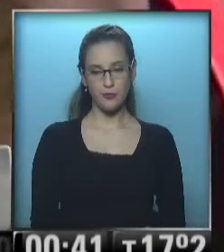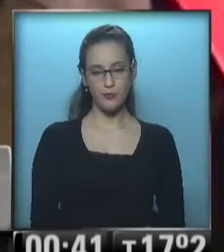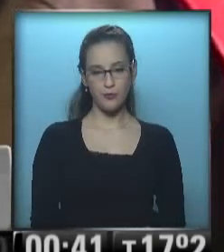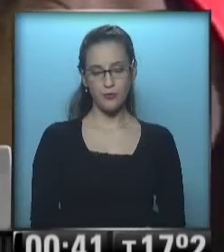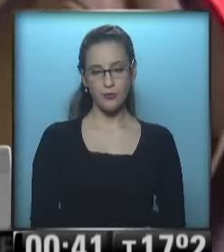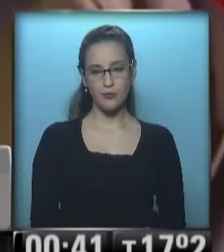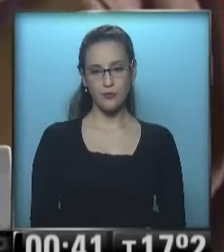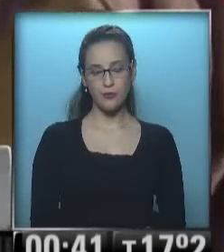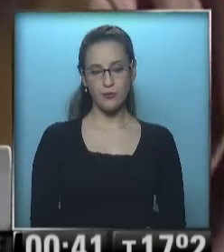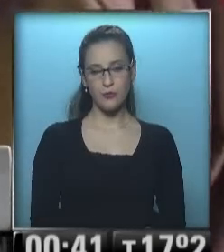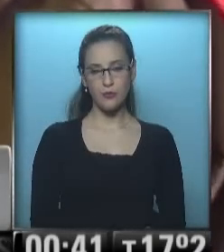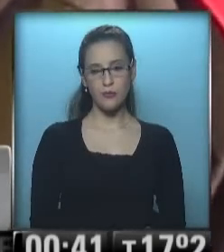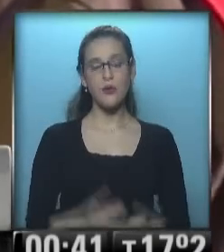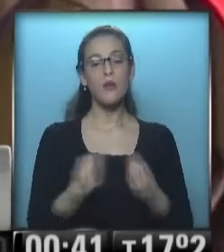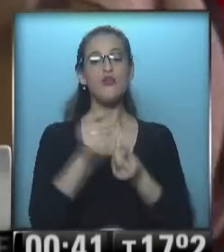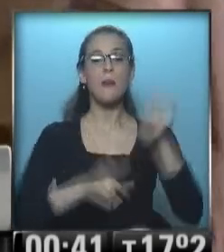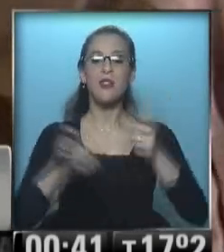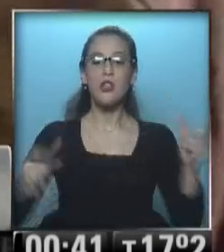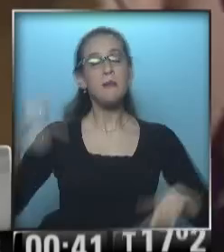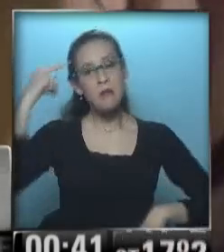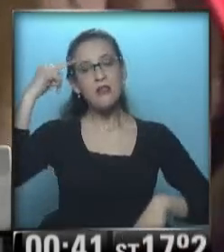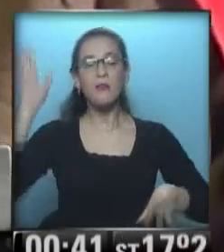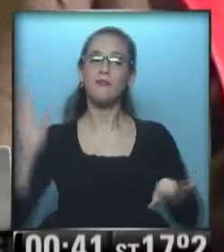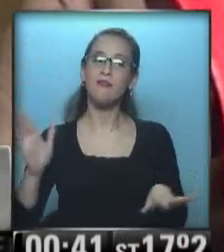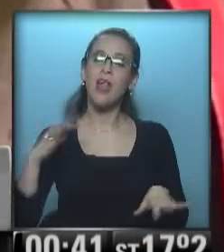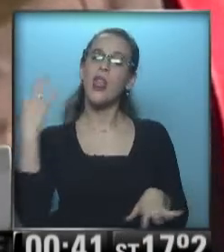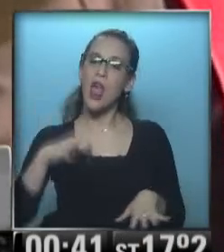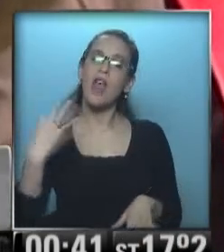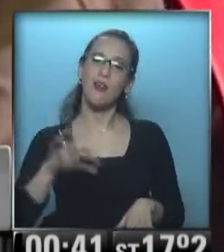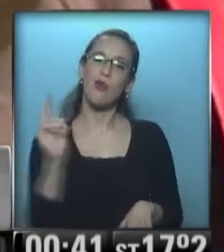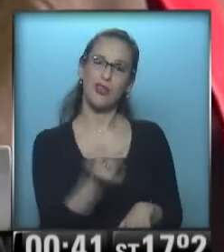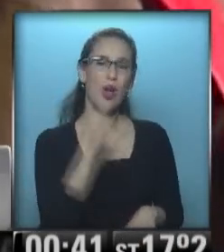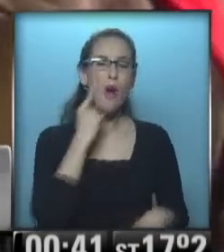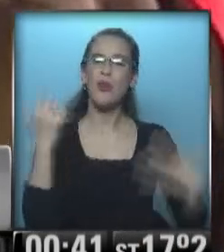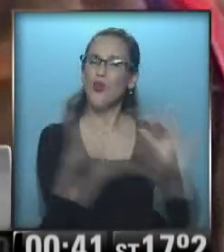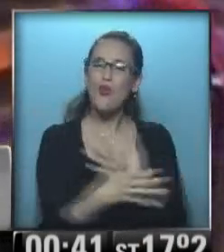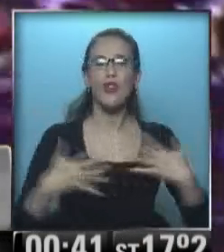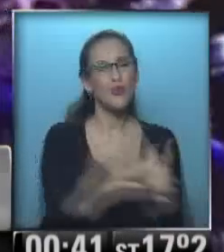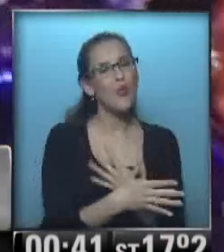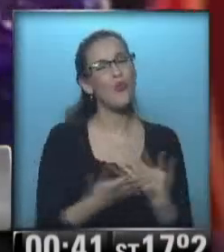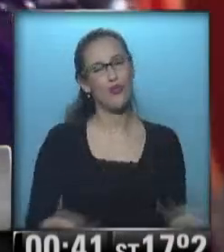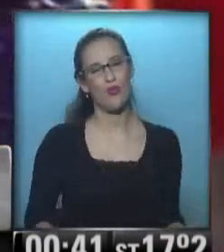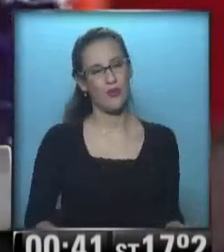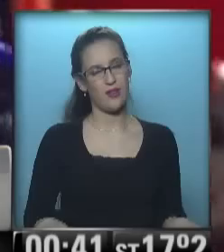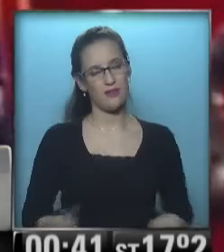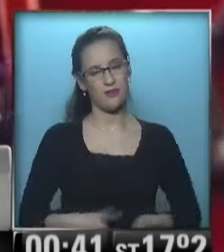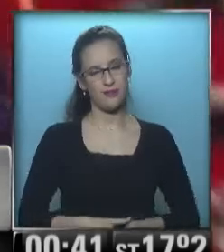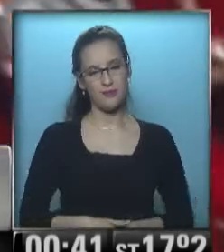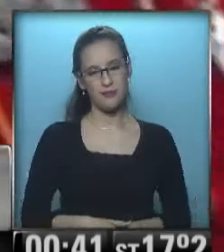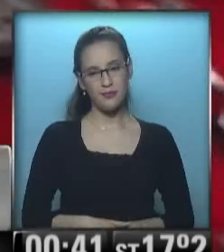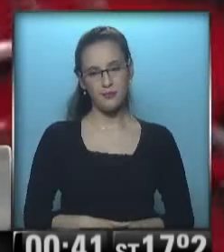lo necesitaba, tal vez. Muy terrible también eso. Si te